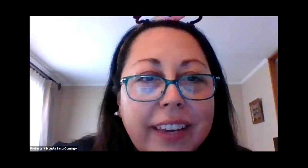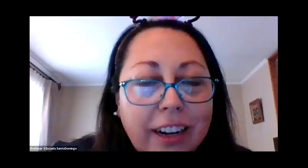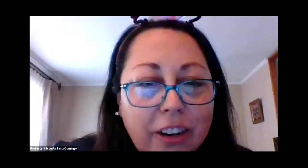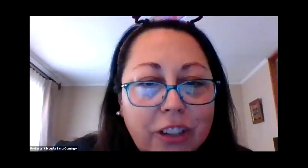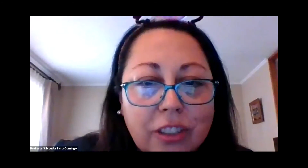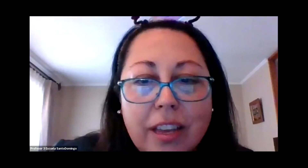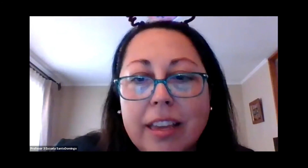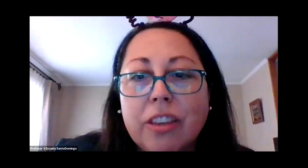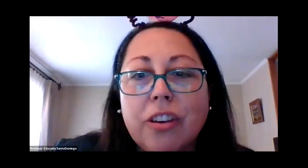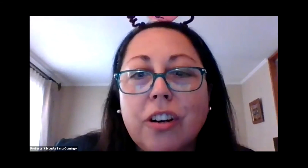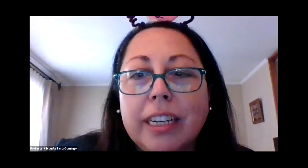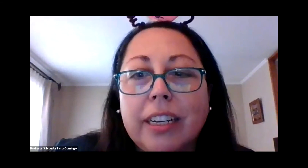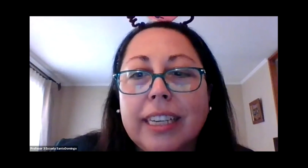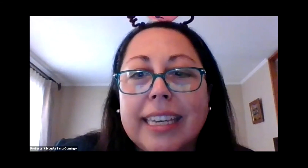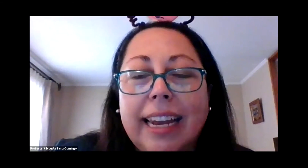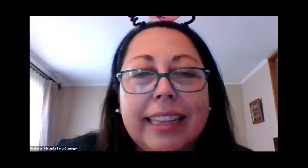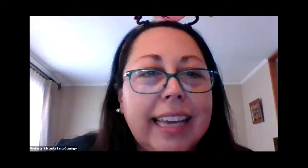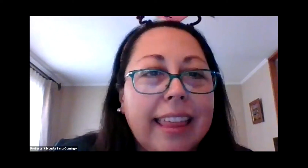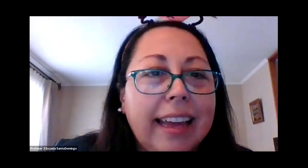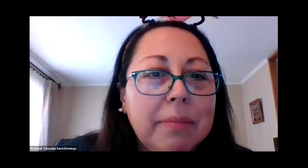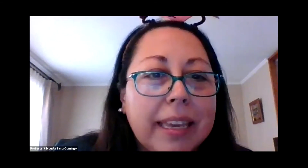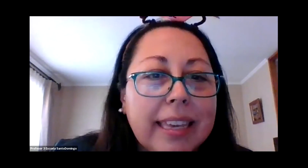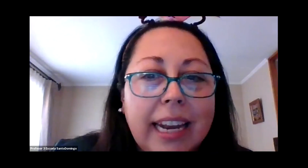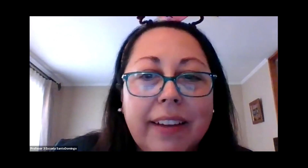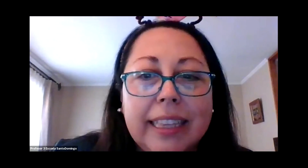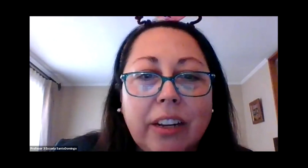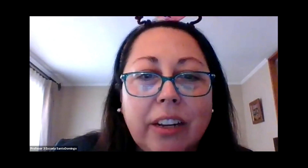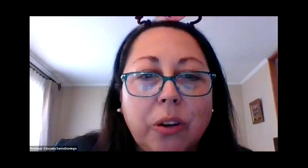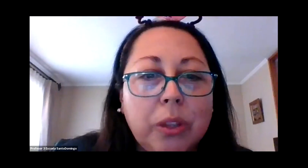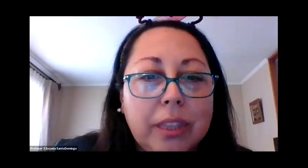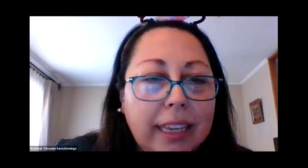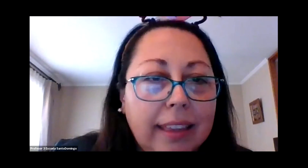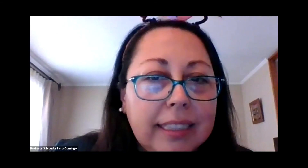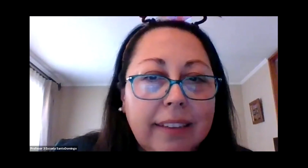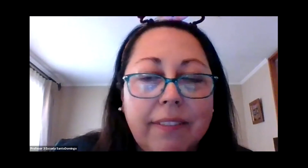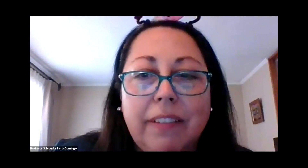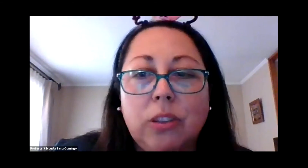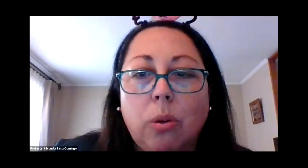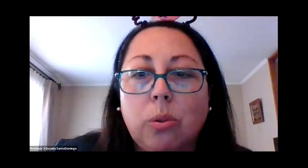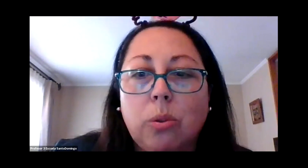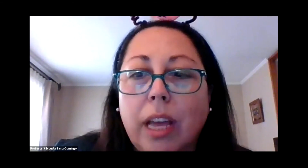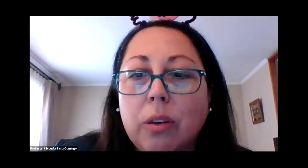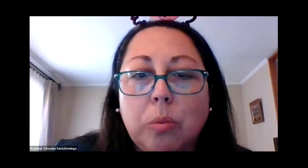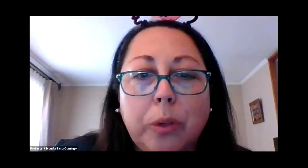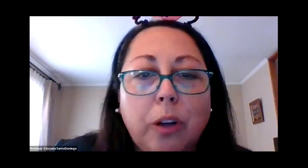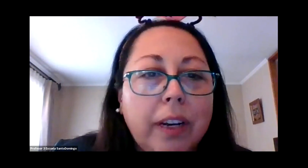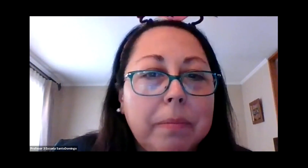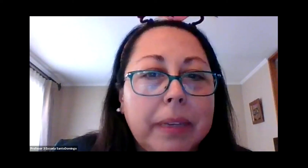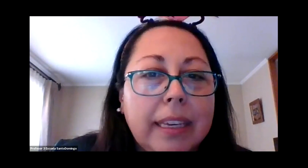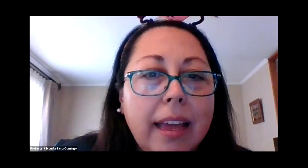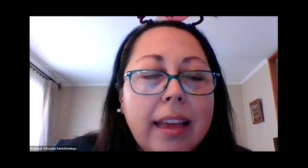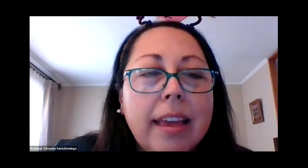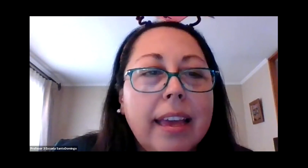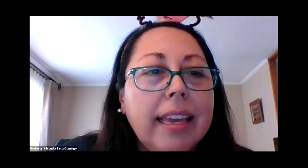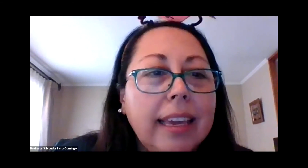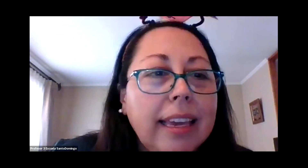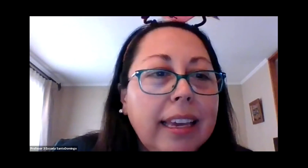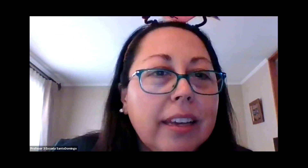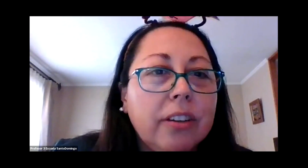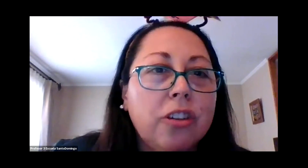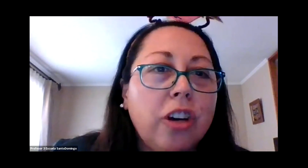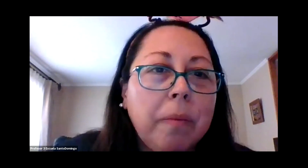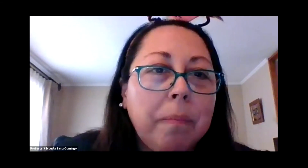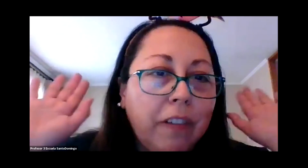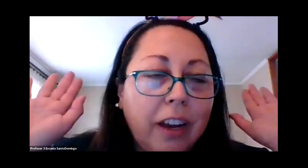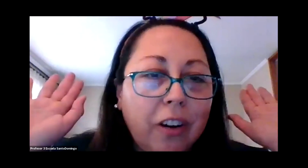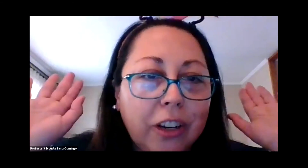y volver a verlos. Yo creo que ya la tía Dani mañana va a estar con ustedes, va a haber solucionado su problemilla,